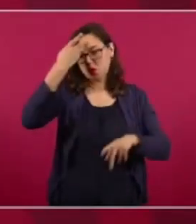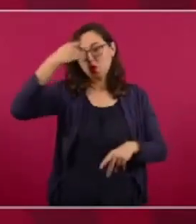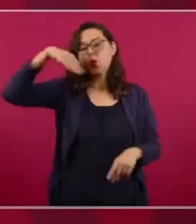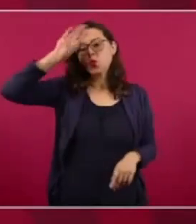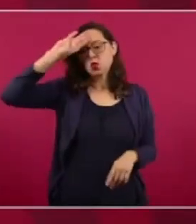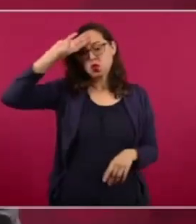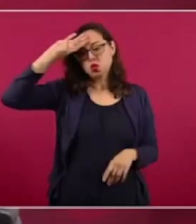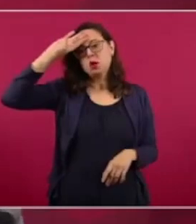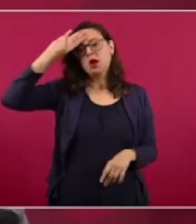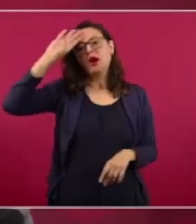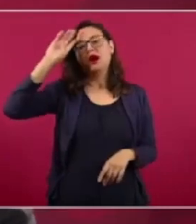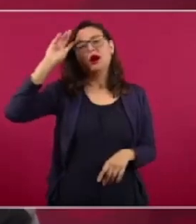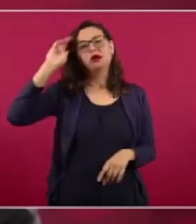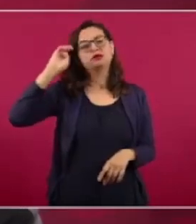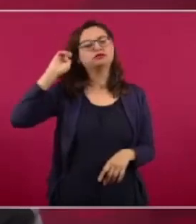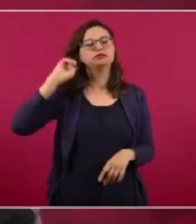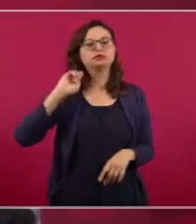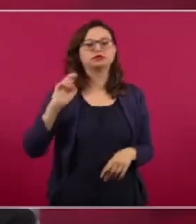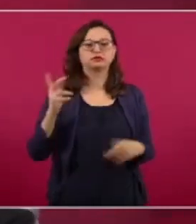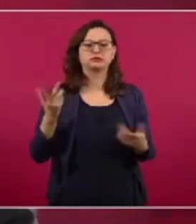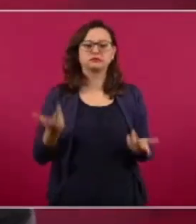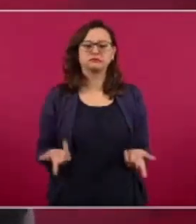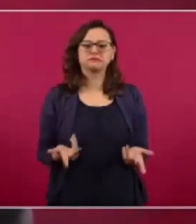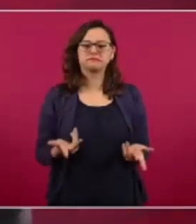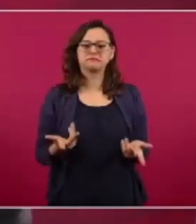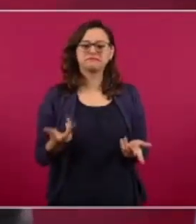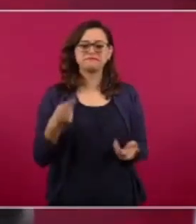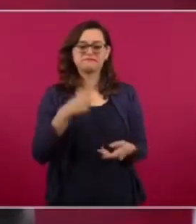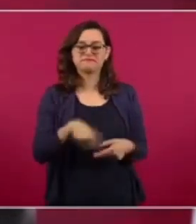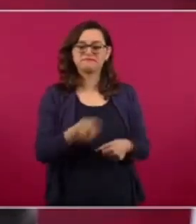que tienen mucha influencia,